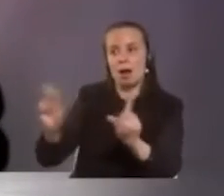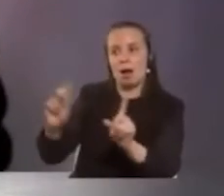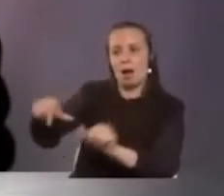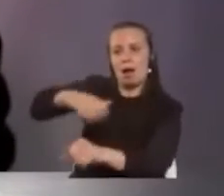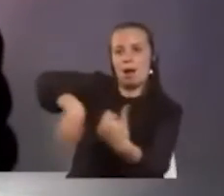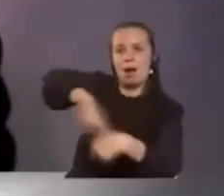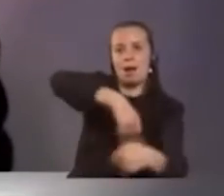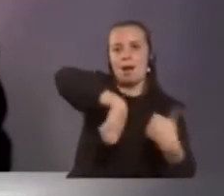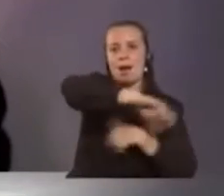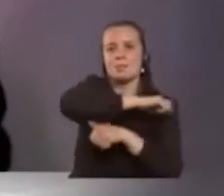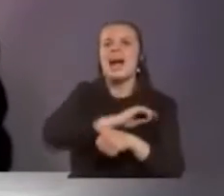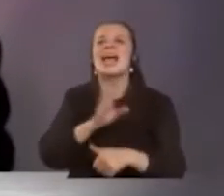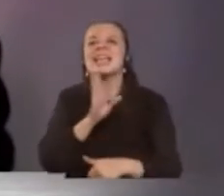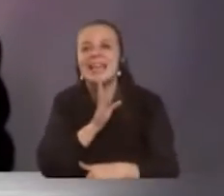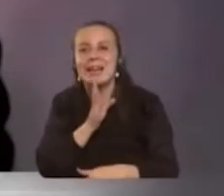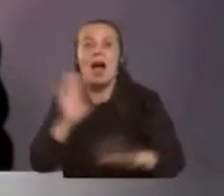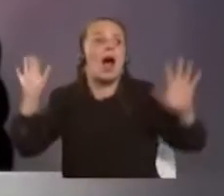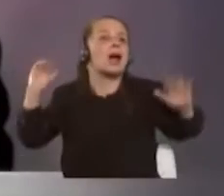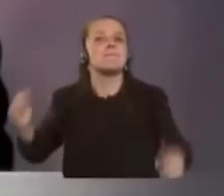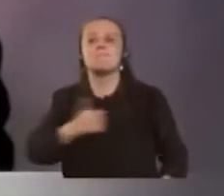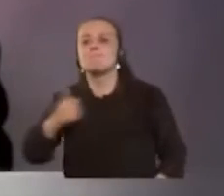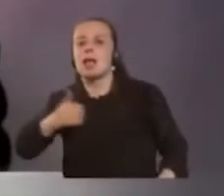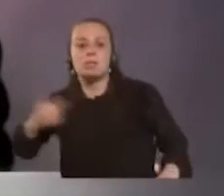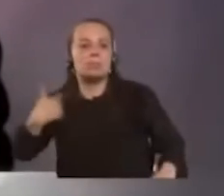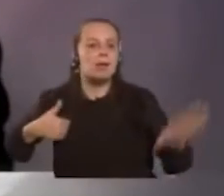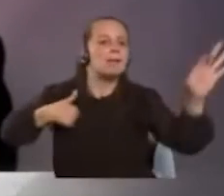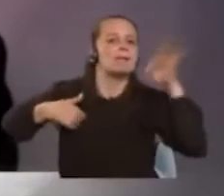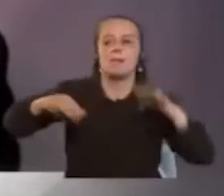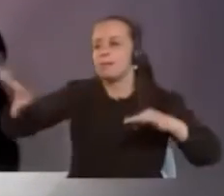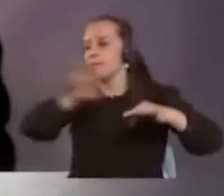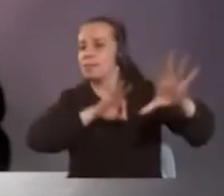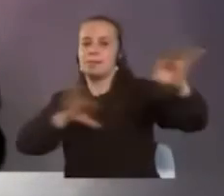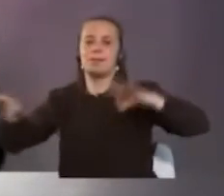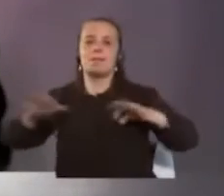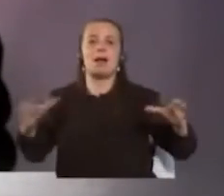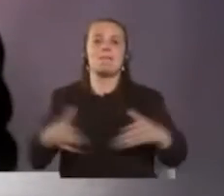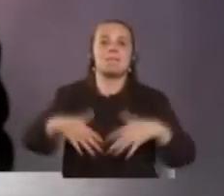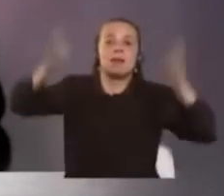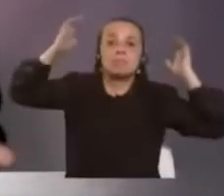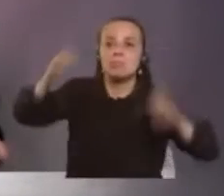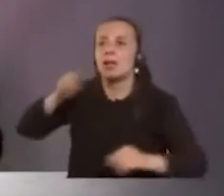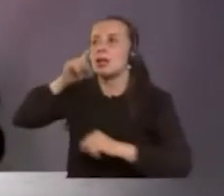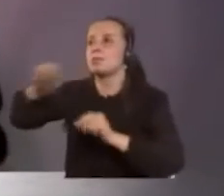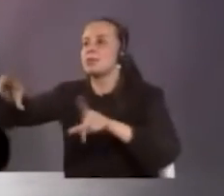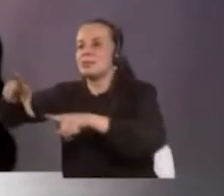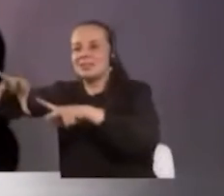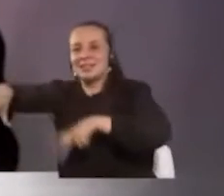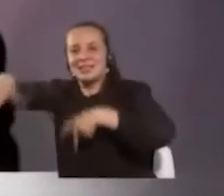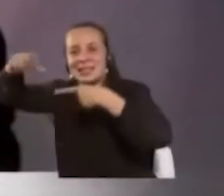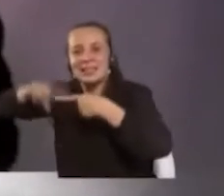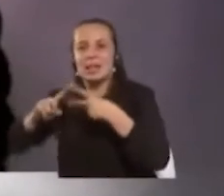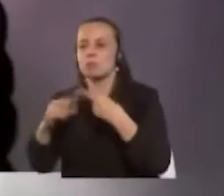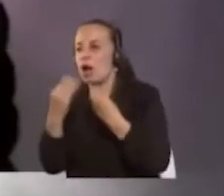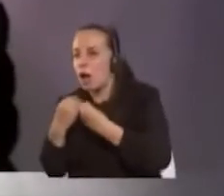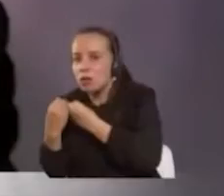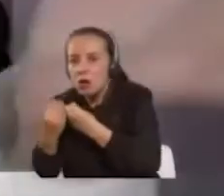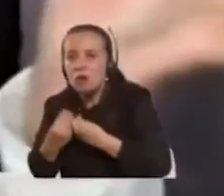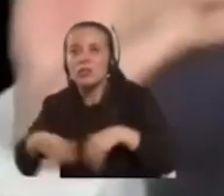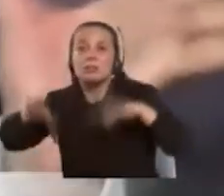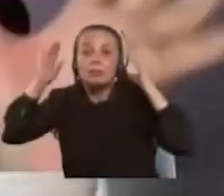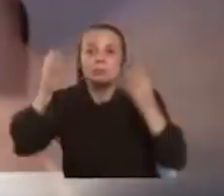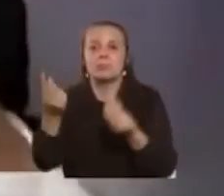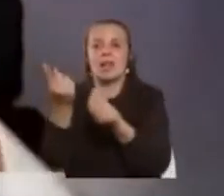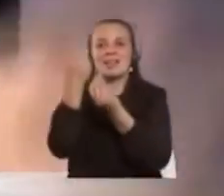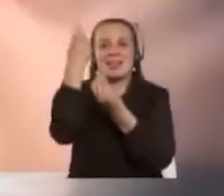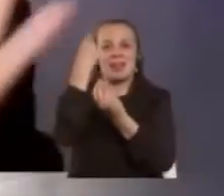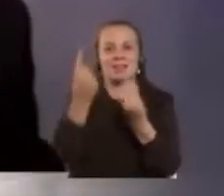qué jurados, a los que se les dio la gana poner a la partidocracia, al señor registrador, al Consejo Nacional Electoral, a los partidos del duquismo, no es